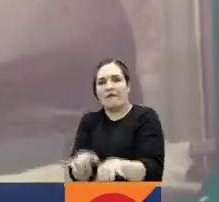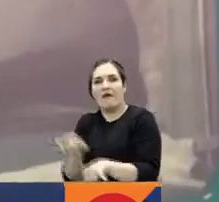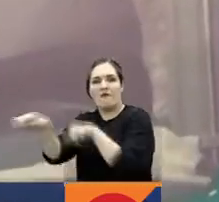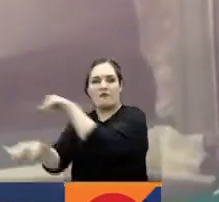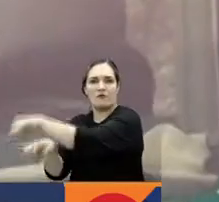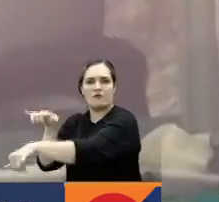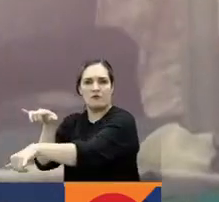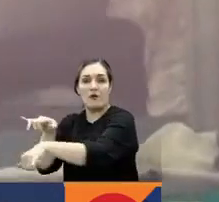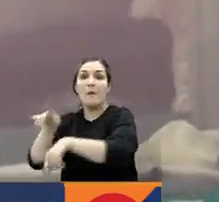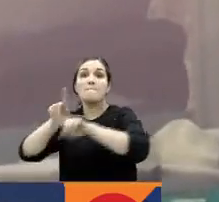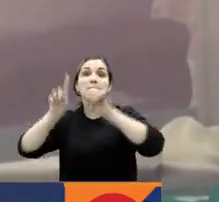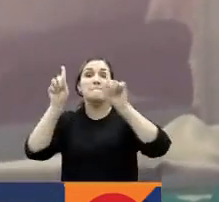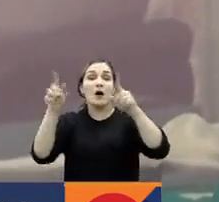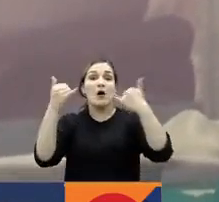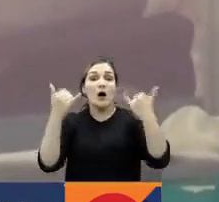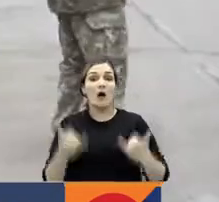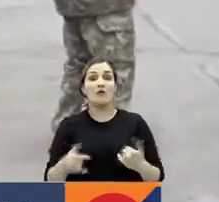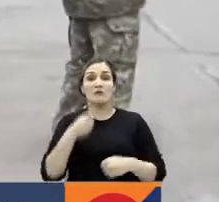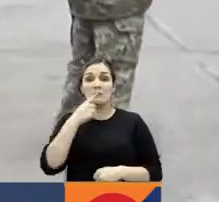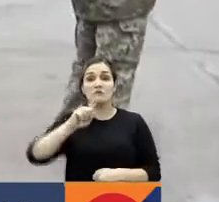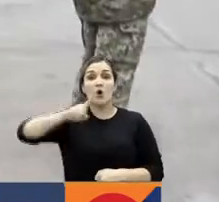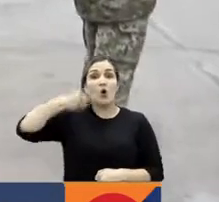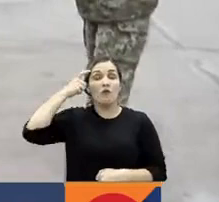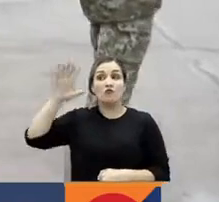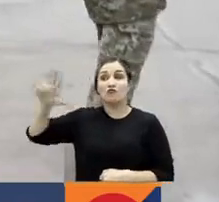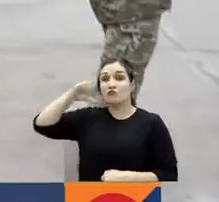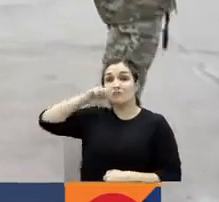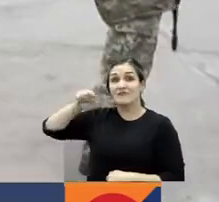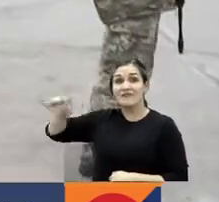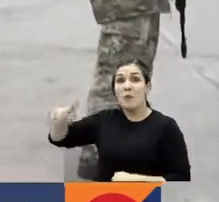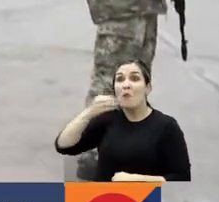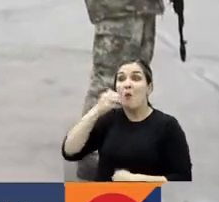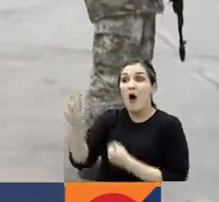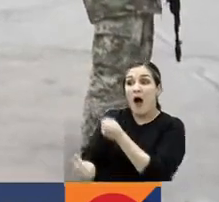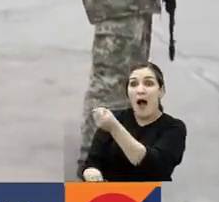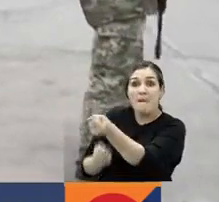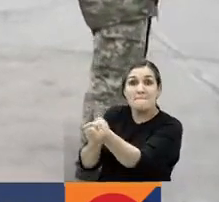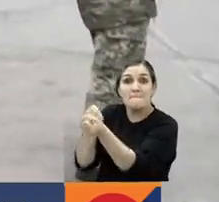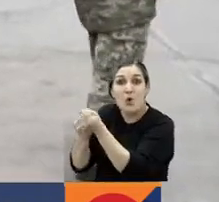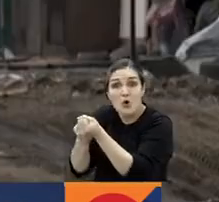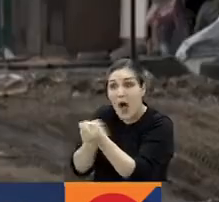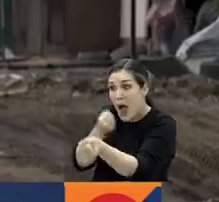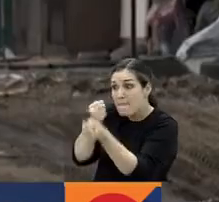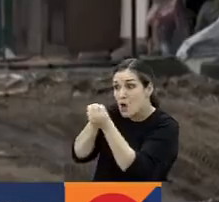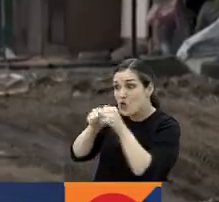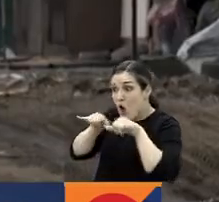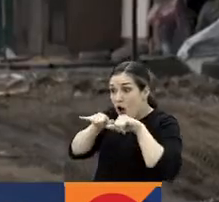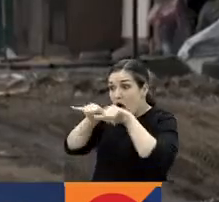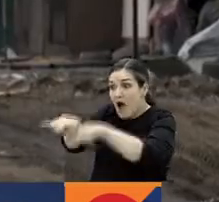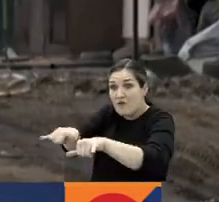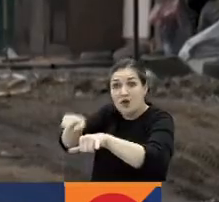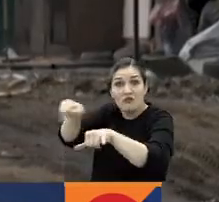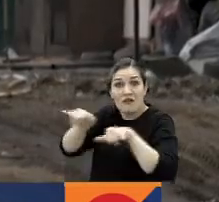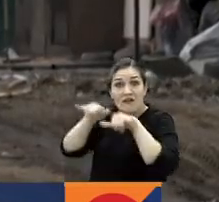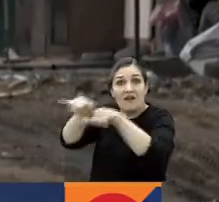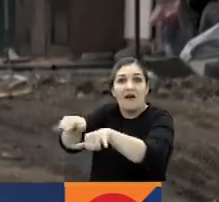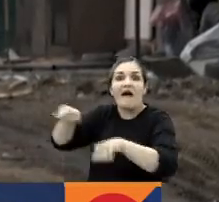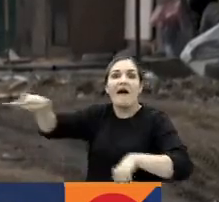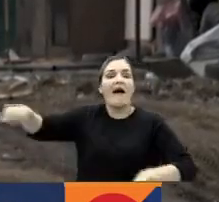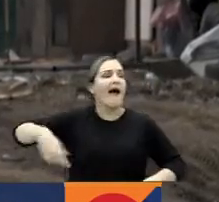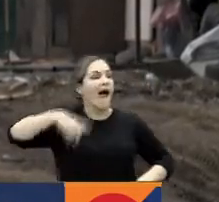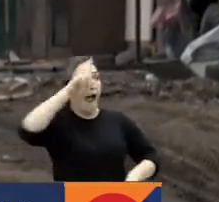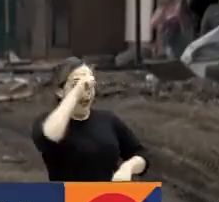ruso advirtió que el gobierno Putin considerará que los países que permitan a los aviones ucranianos usar sus bases aéreas habrán